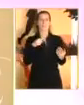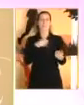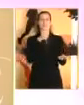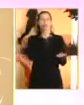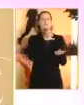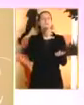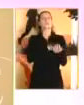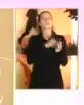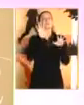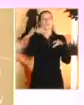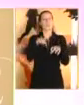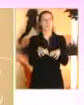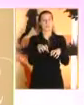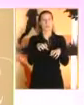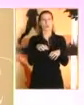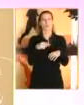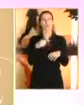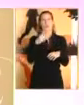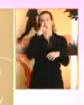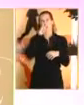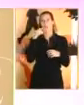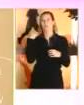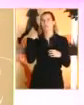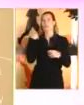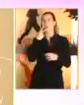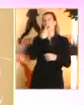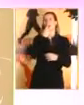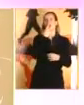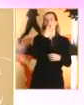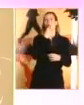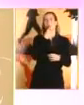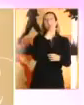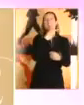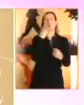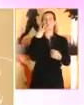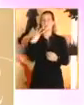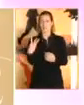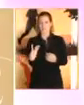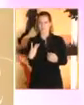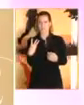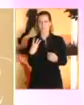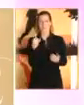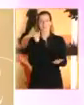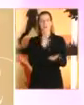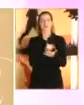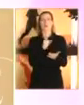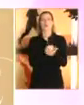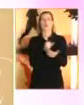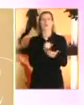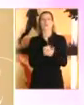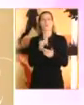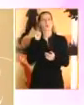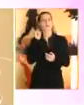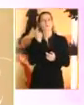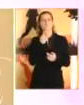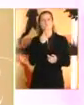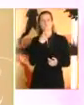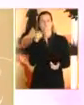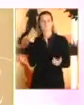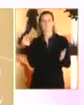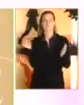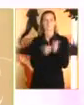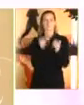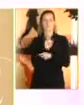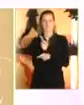es desde el año, no sé si es 2003, existe la prueba de detección precoz de la sordera, y ahora ya,